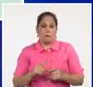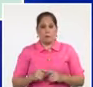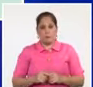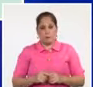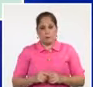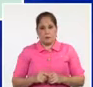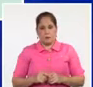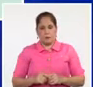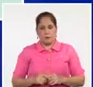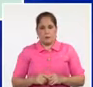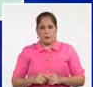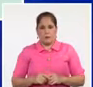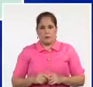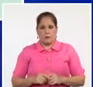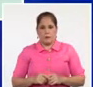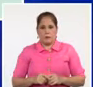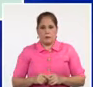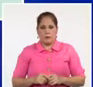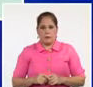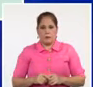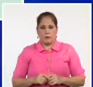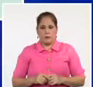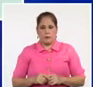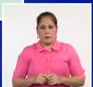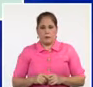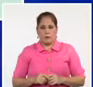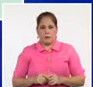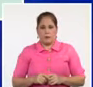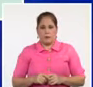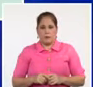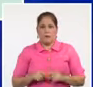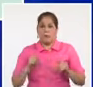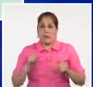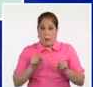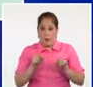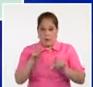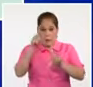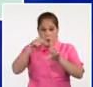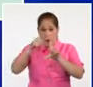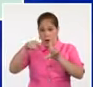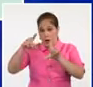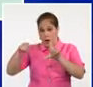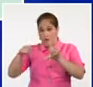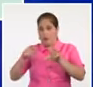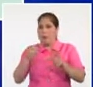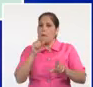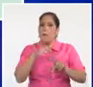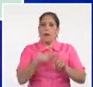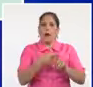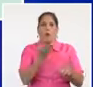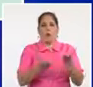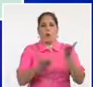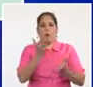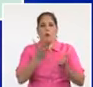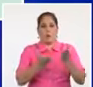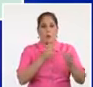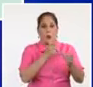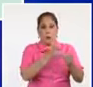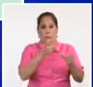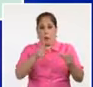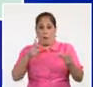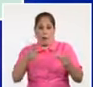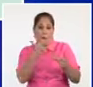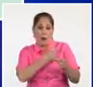además no me queda mucho tiempo, según me han señalado, ahí tienen el comportamiento de la intervención